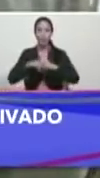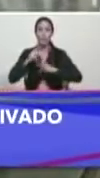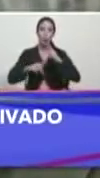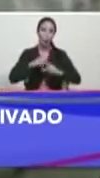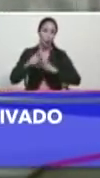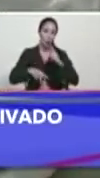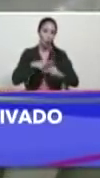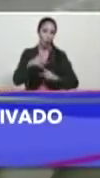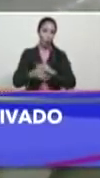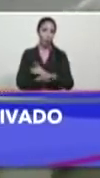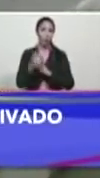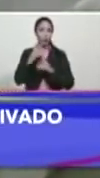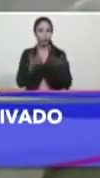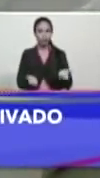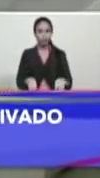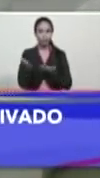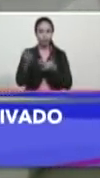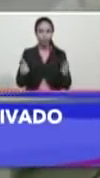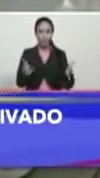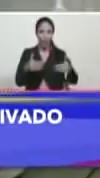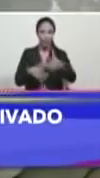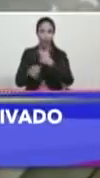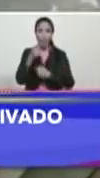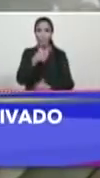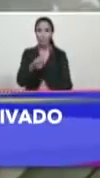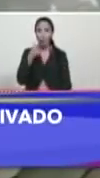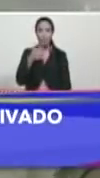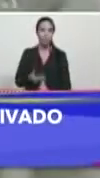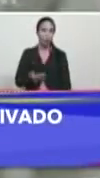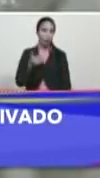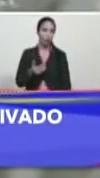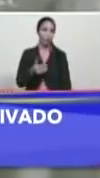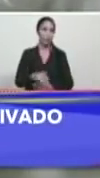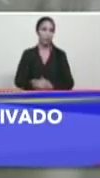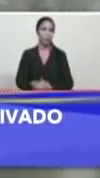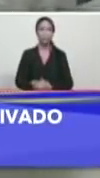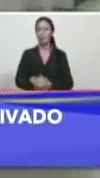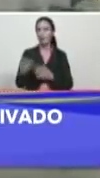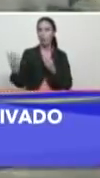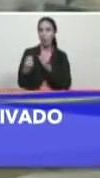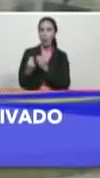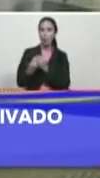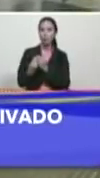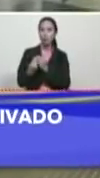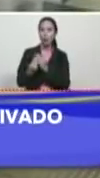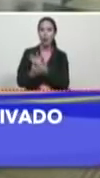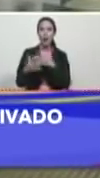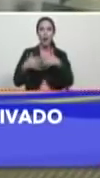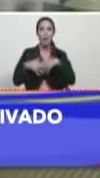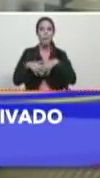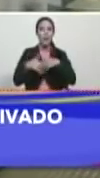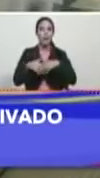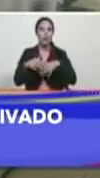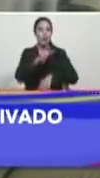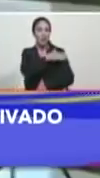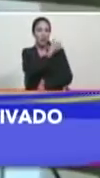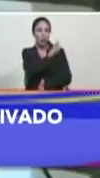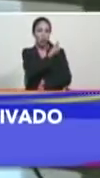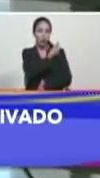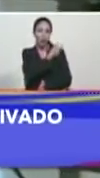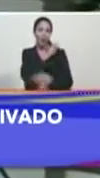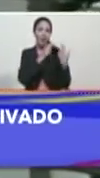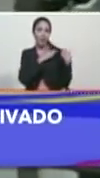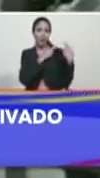de unos rubros importantes, unos medicamentos importantes. Nos acompañan autoridades de la empresa, gerentes de la empresa. Me